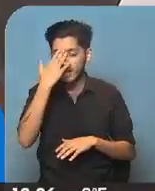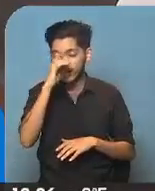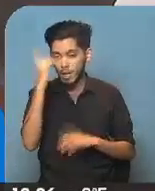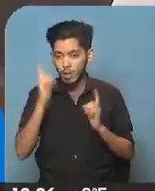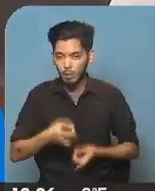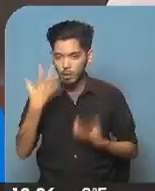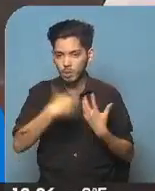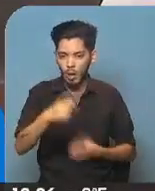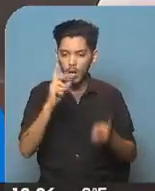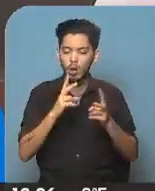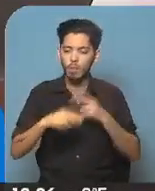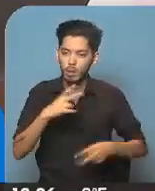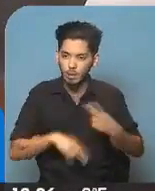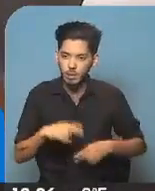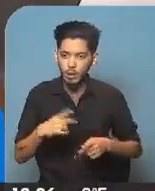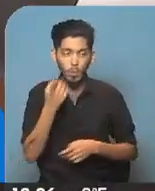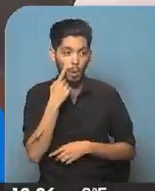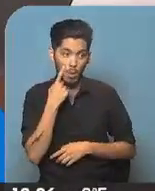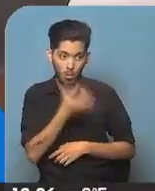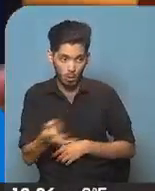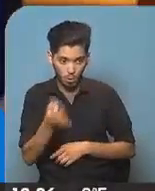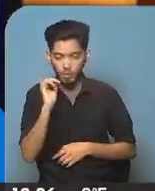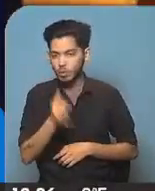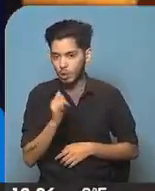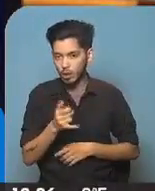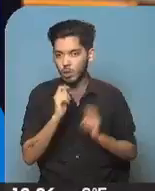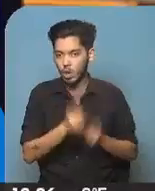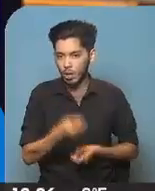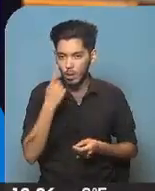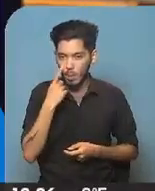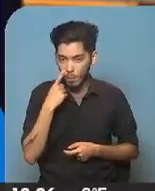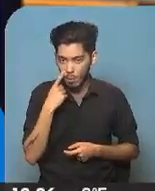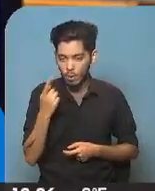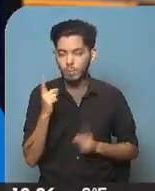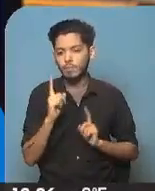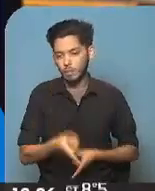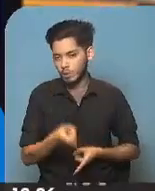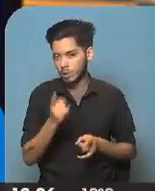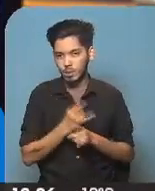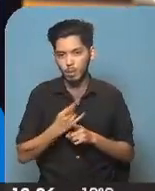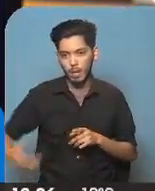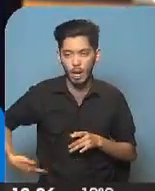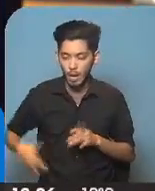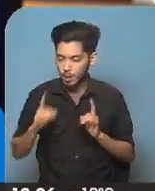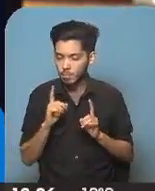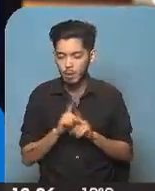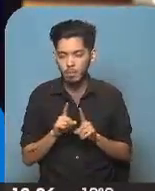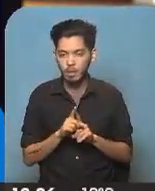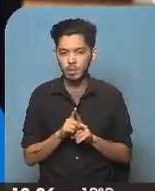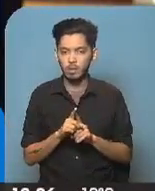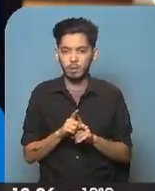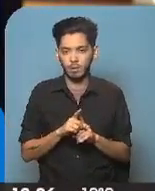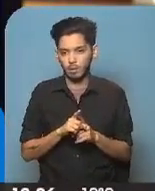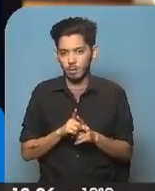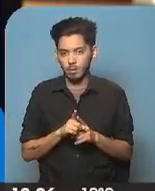traslados de las operaciones del volante vivo durante el trasplante vivo de la celeridad pero bueno va a estar contemplado